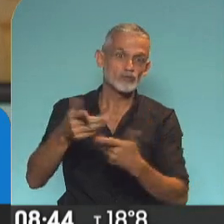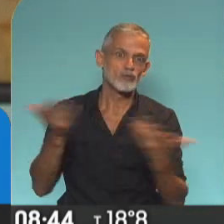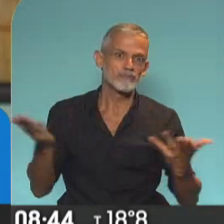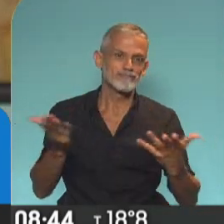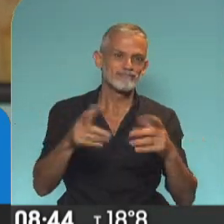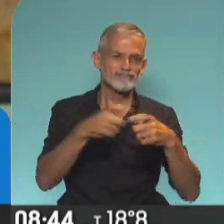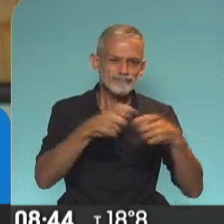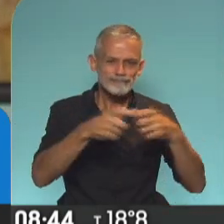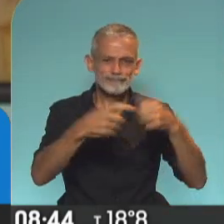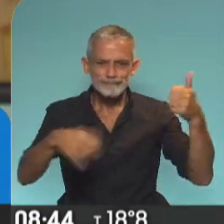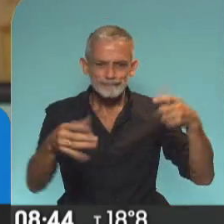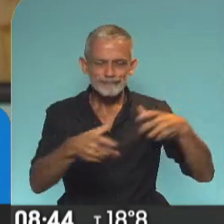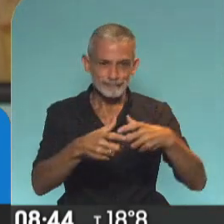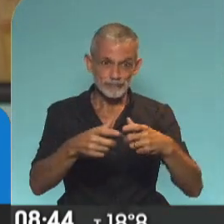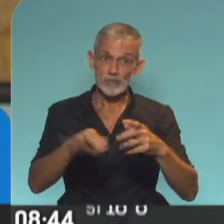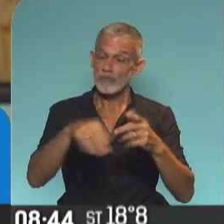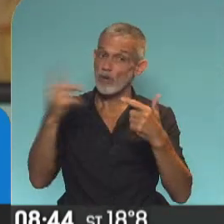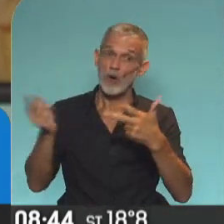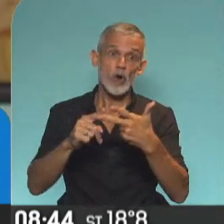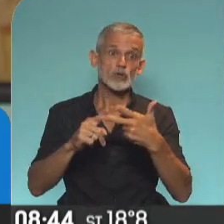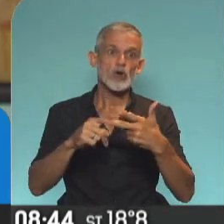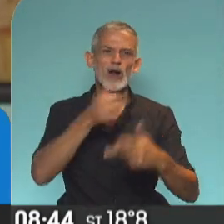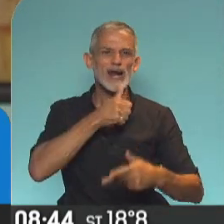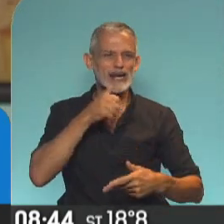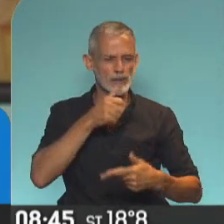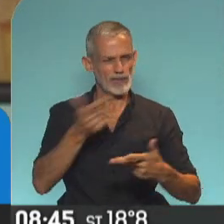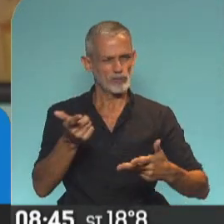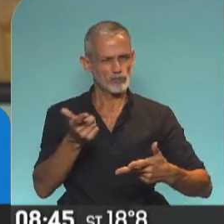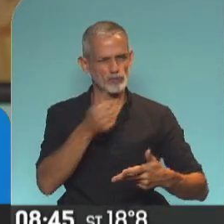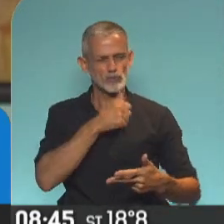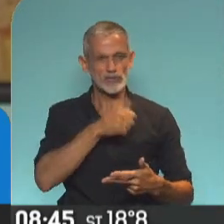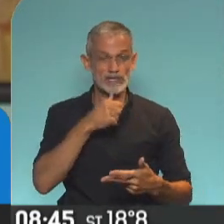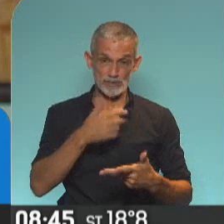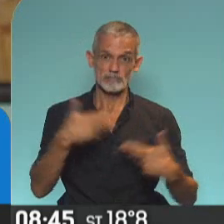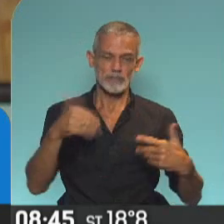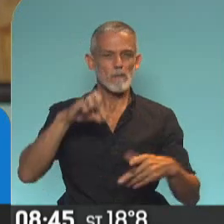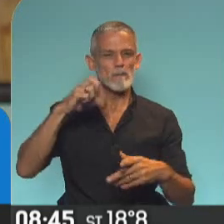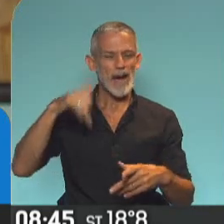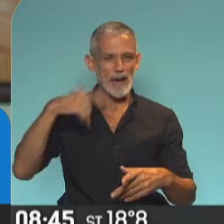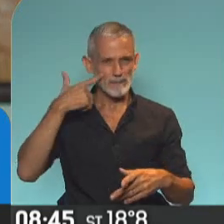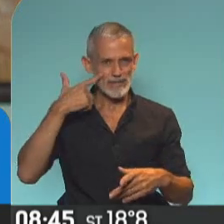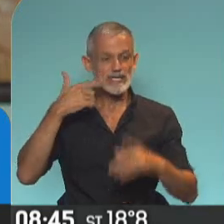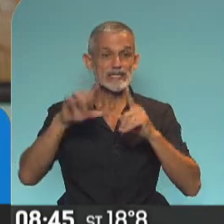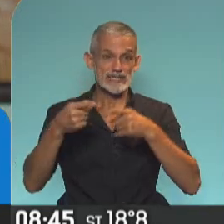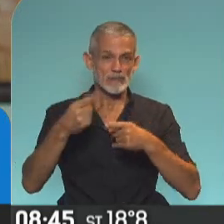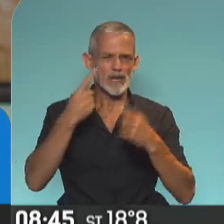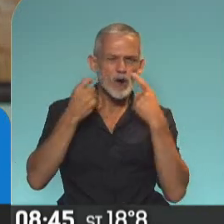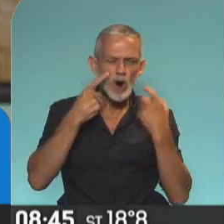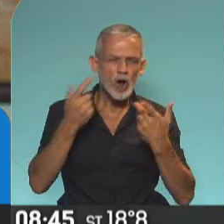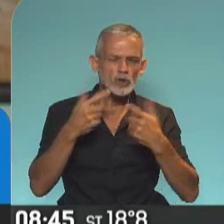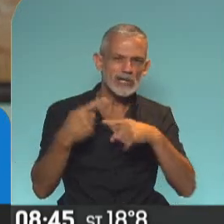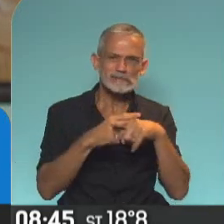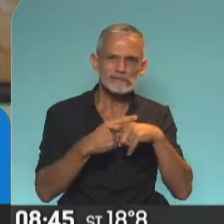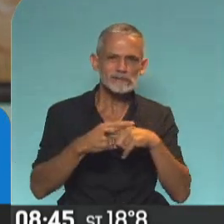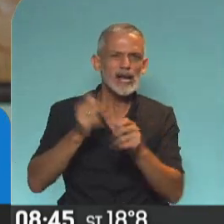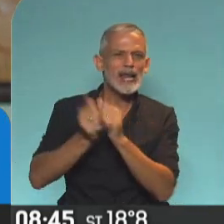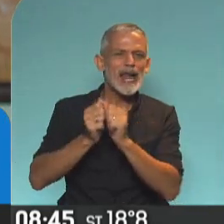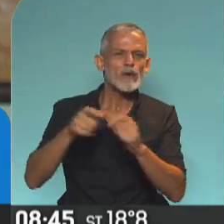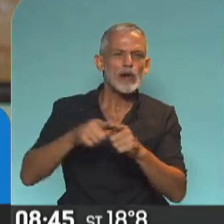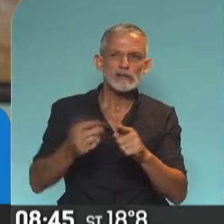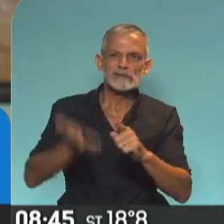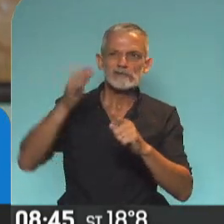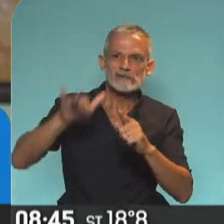enero, que se espera que sea alta, más o menos como fue diciembre, no llega al 4%, pero va a ser elevada. En ese sentido,